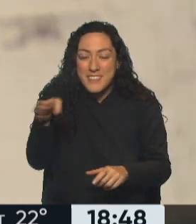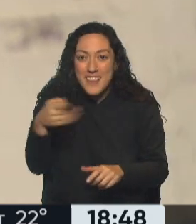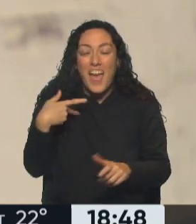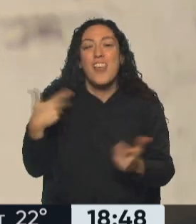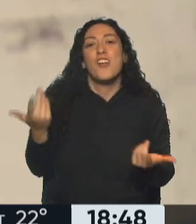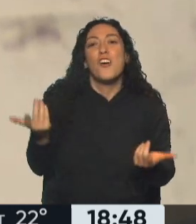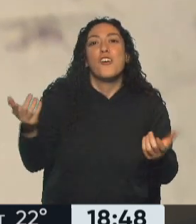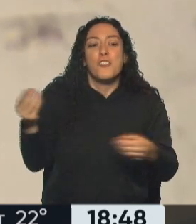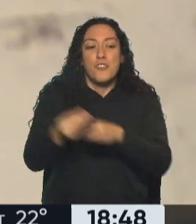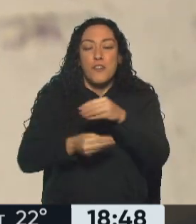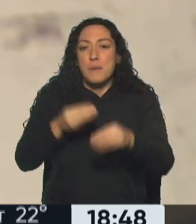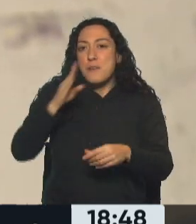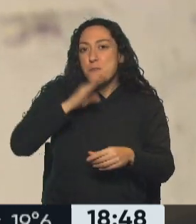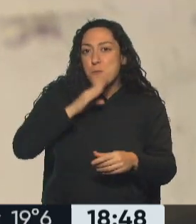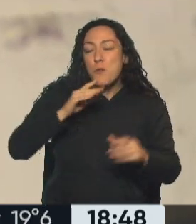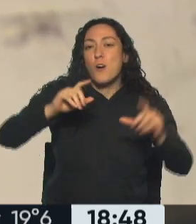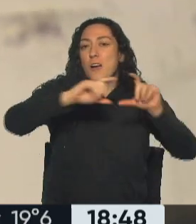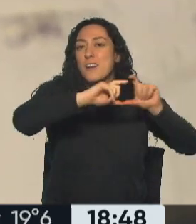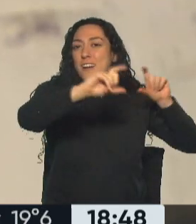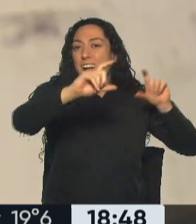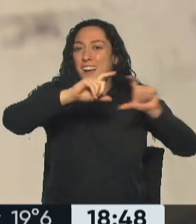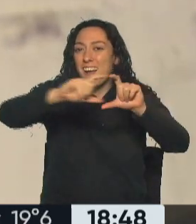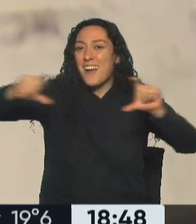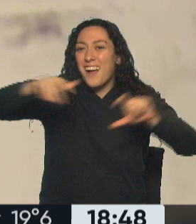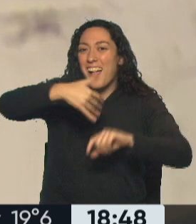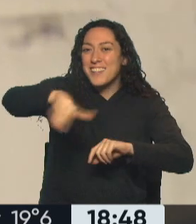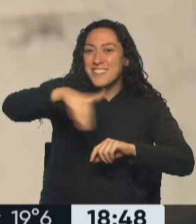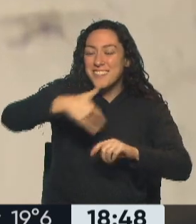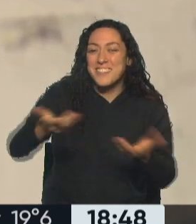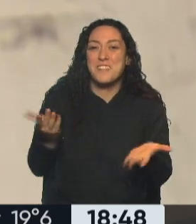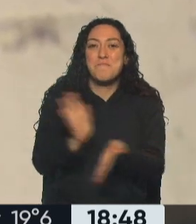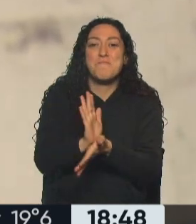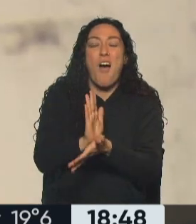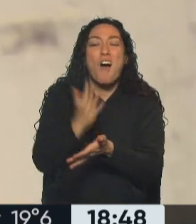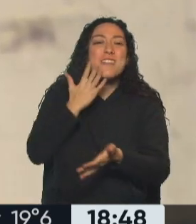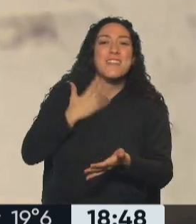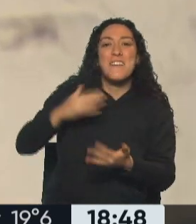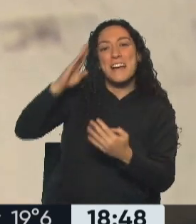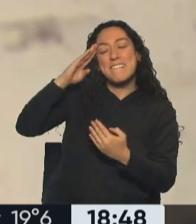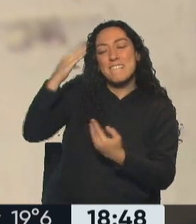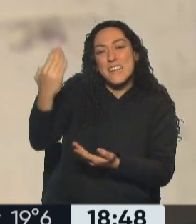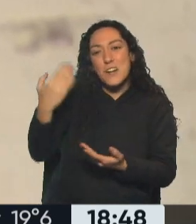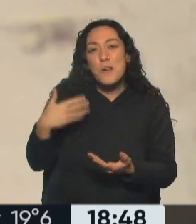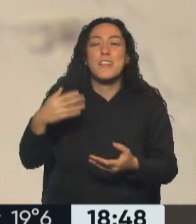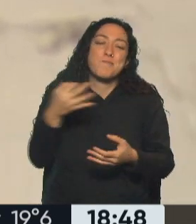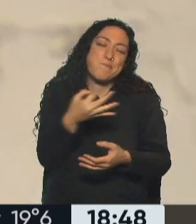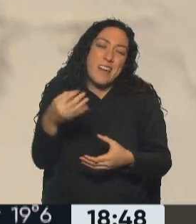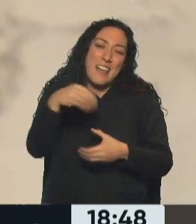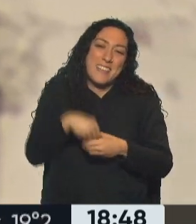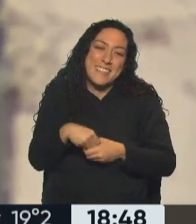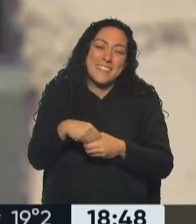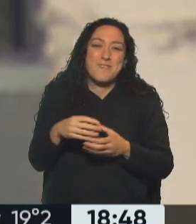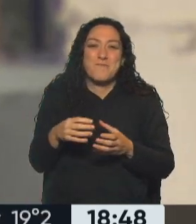familia Genei, se puso pasacalles por todos lados. Porque ha dejado un buen recuerdo. Es cierto que hay cierta interna. Un poco